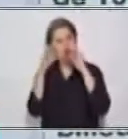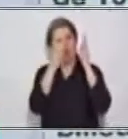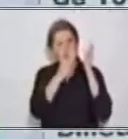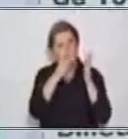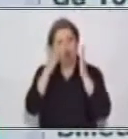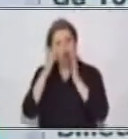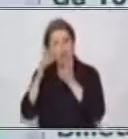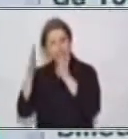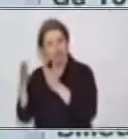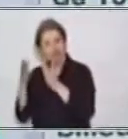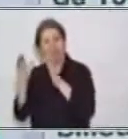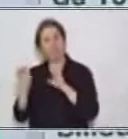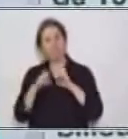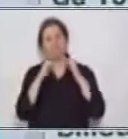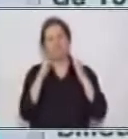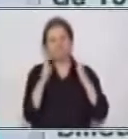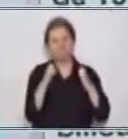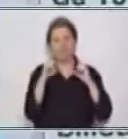Ok.